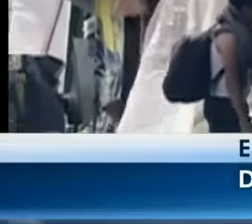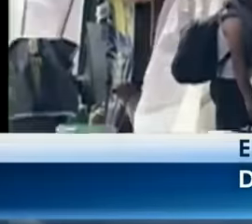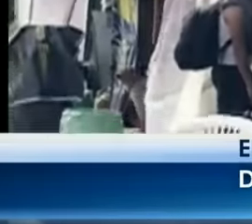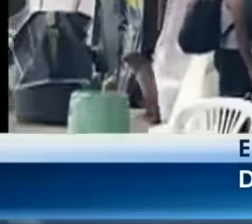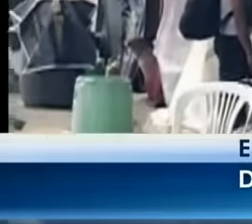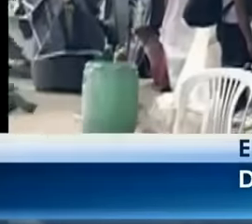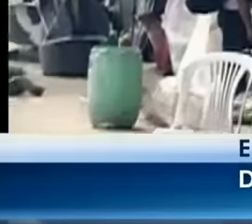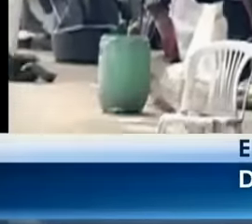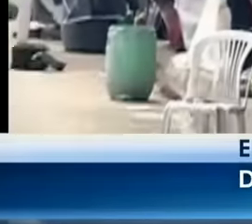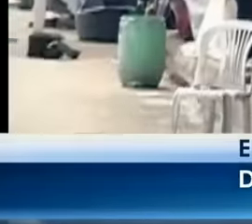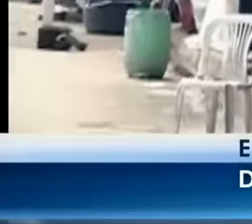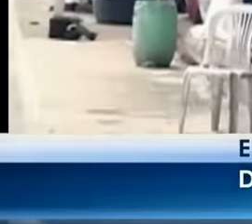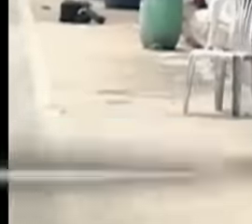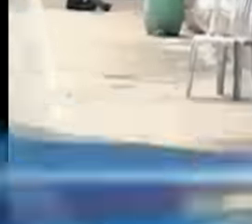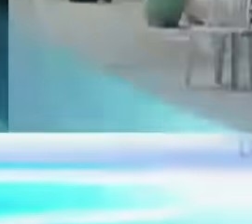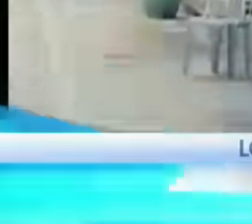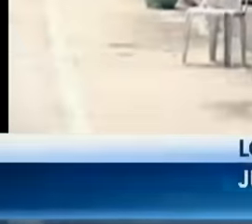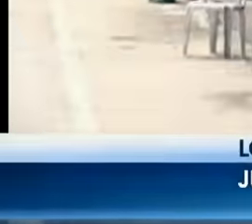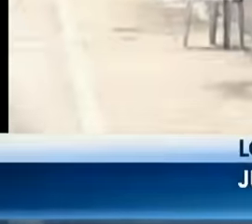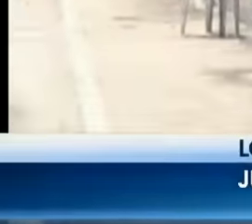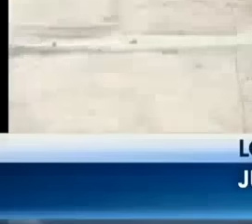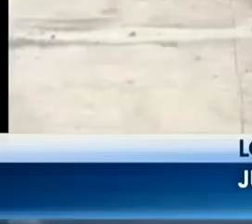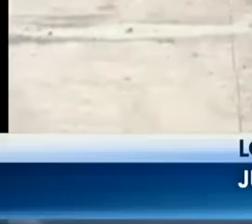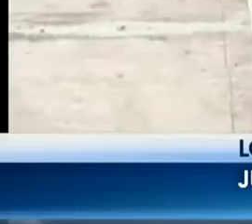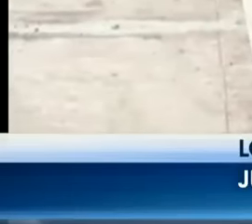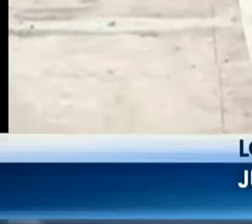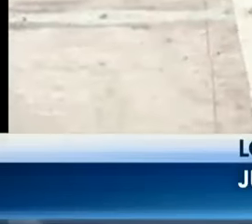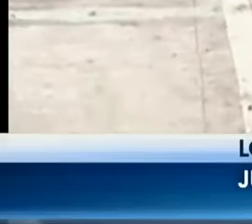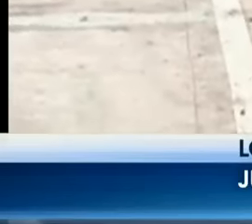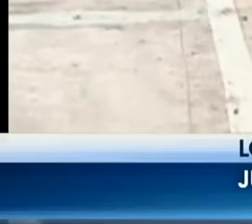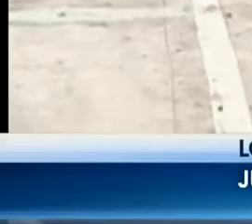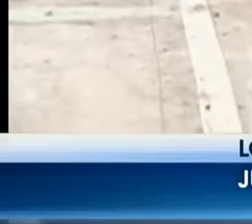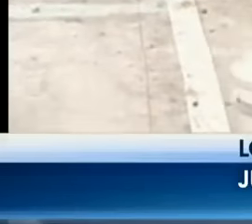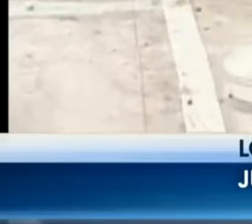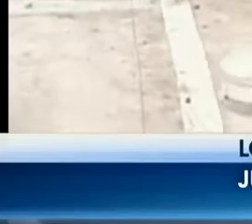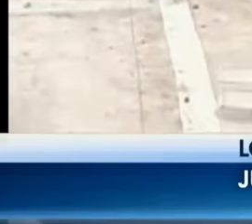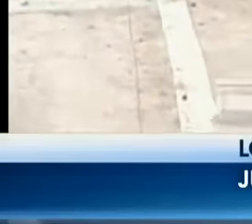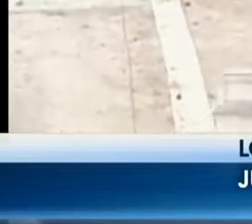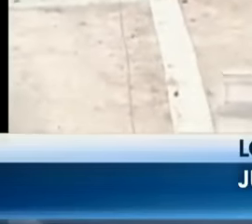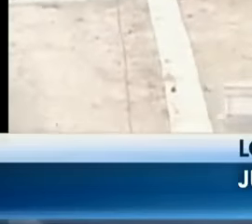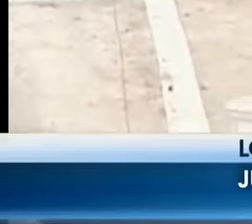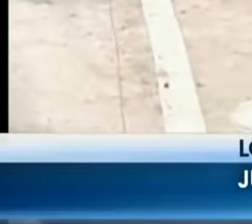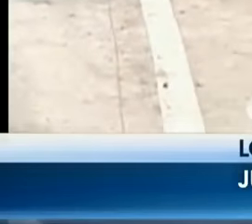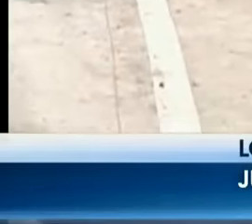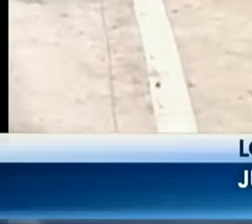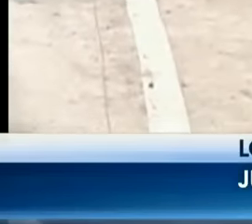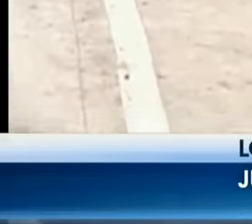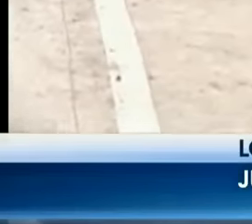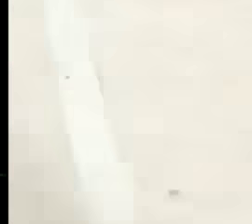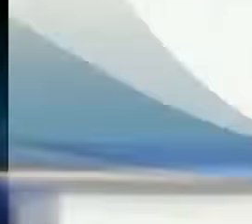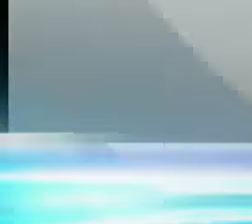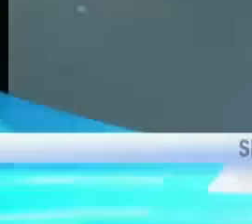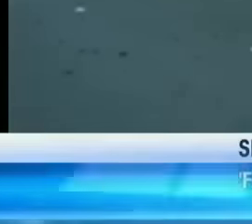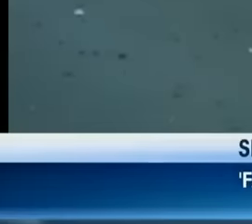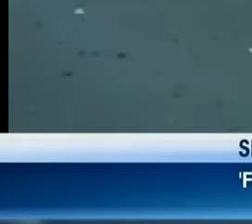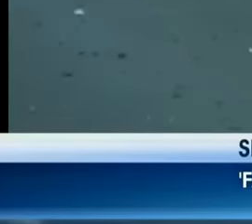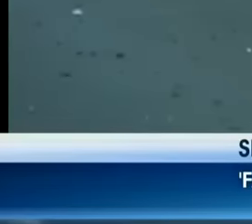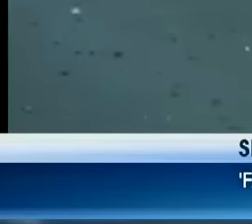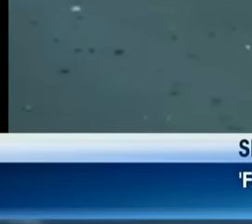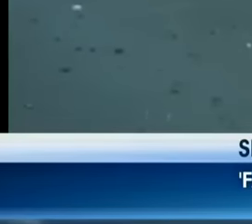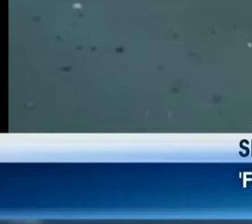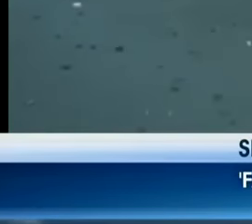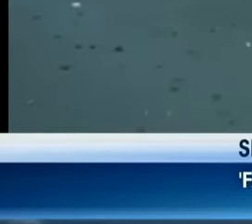refrigeradores que usaban para guardar el producto sufrieron graves daños, así que es lo que más les urge para poder regresar a sus labores. No, ese